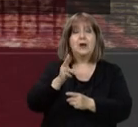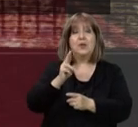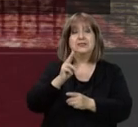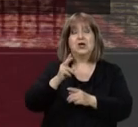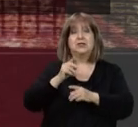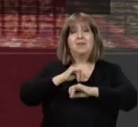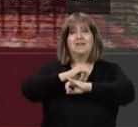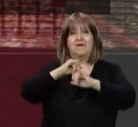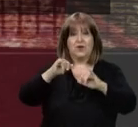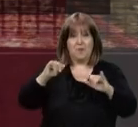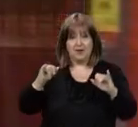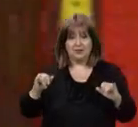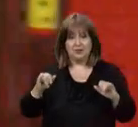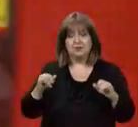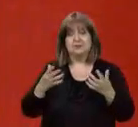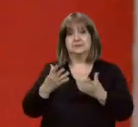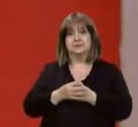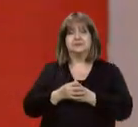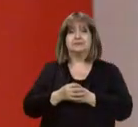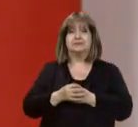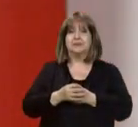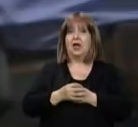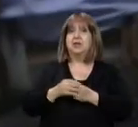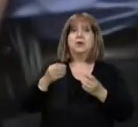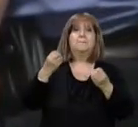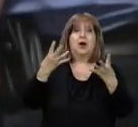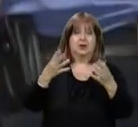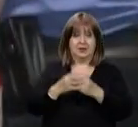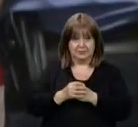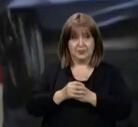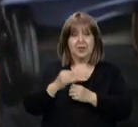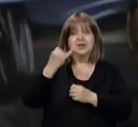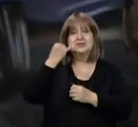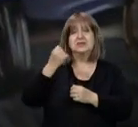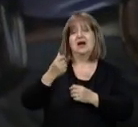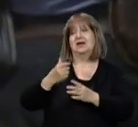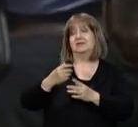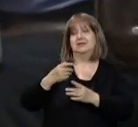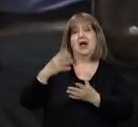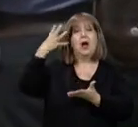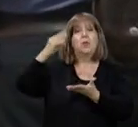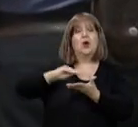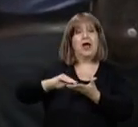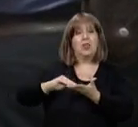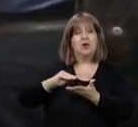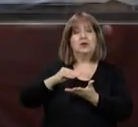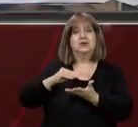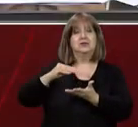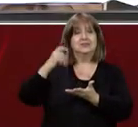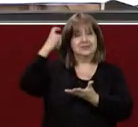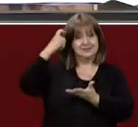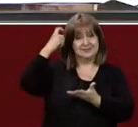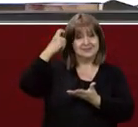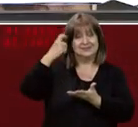informar. ¿Sí? Y vamos a presentar a Sergio Salinas. Gisela lo anticipaba hace un minutito, es abogado de Sumec y